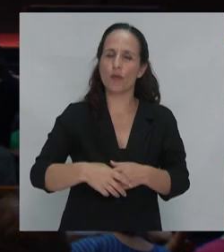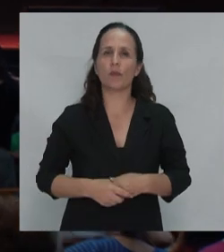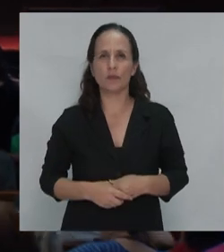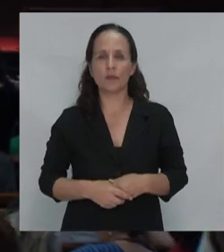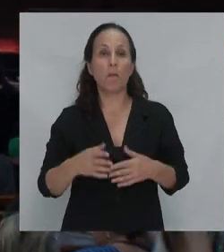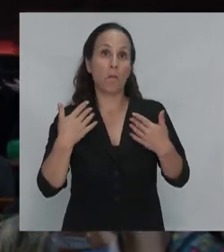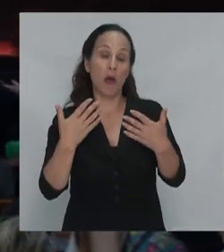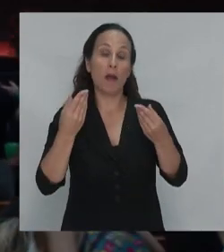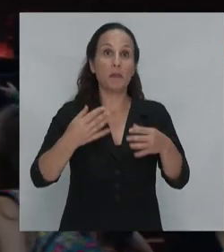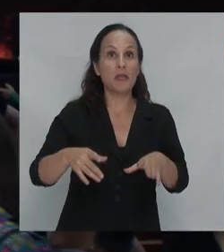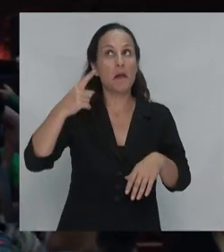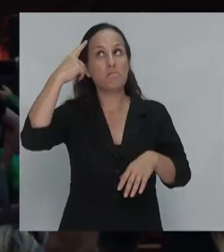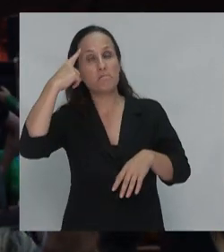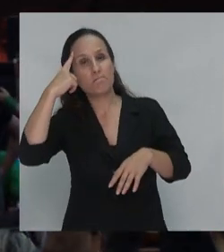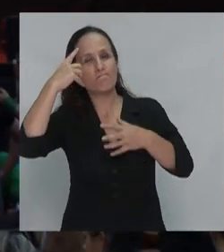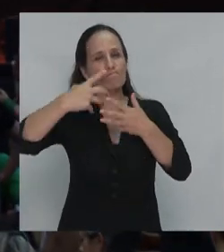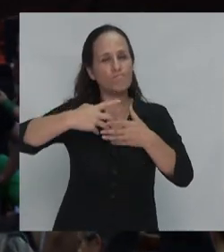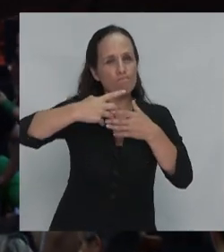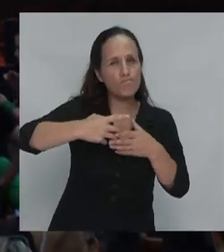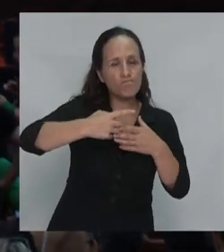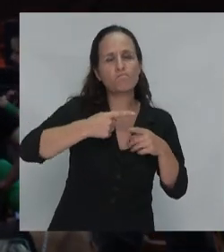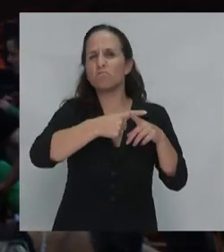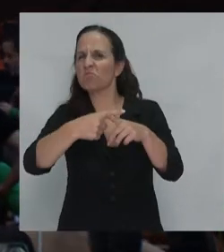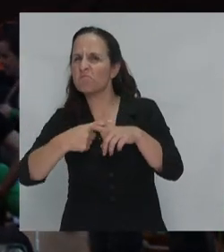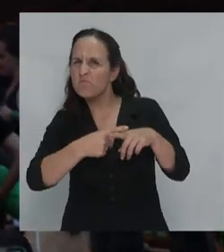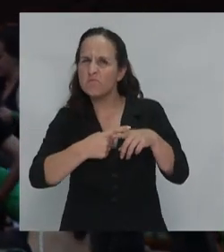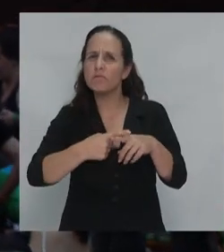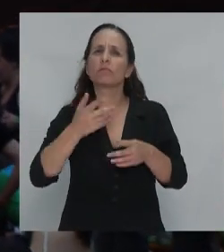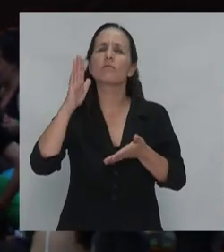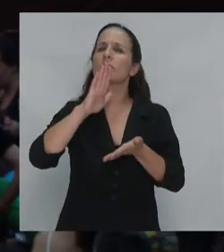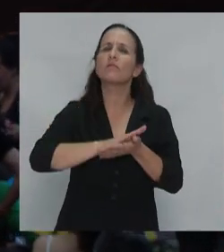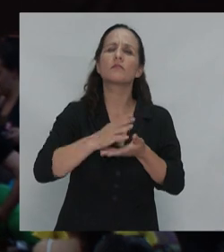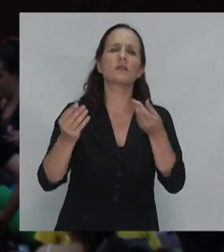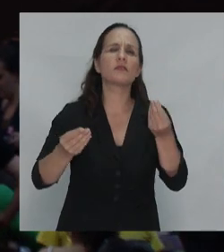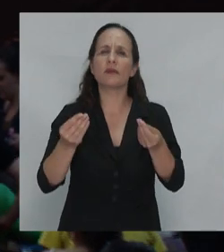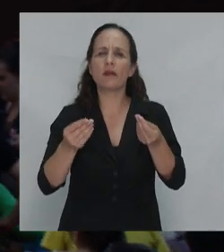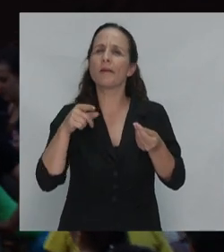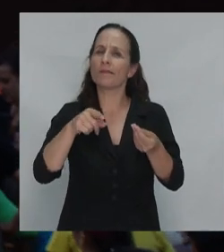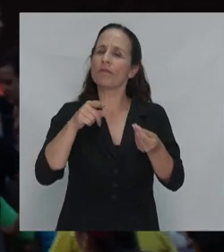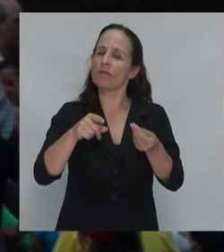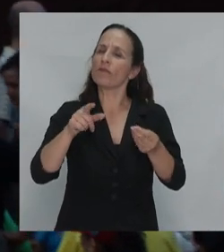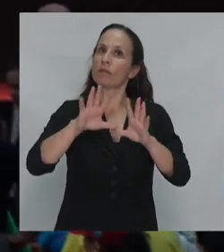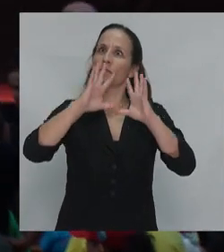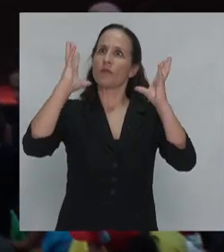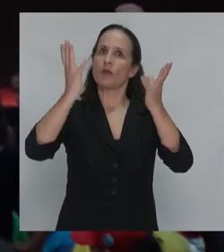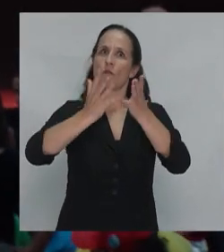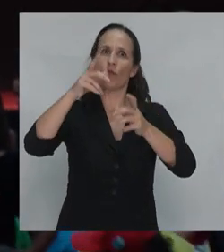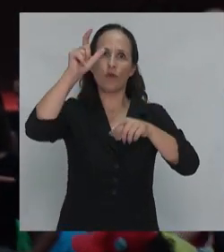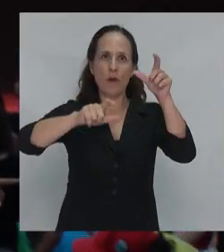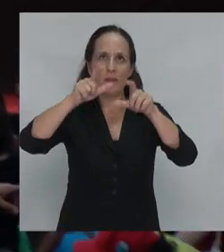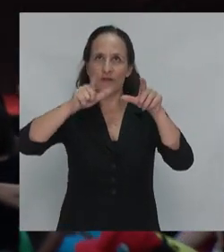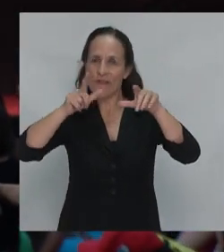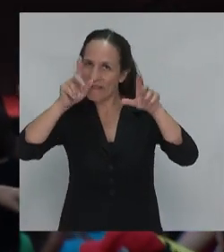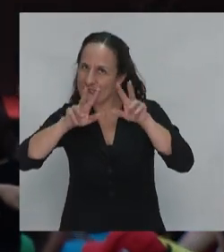posibilidad de a debatir, a pensar, a reflexionar acerca de la construcción de un mundo de iguales. Bajo este título se